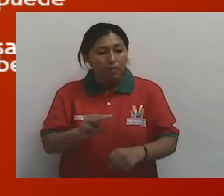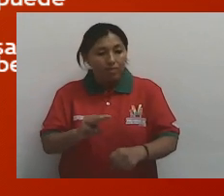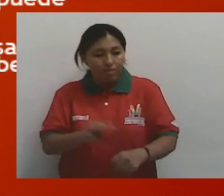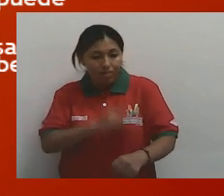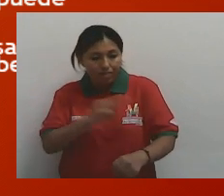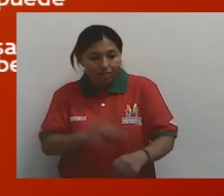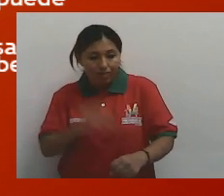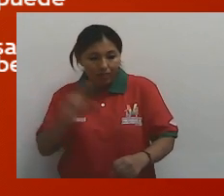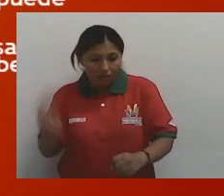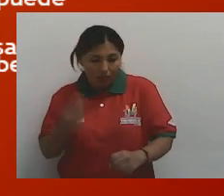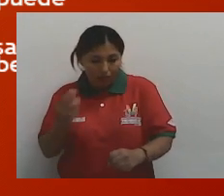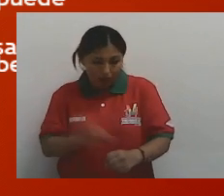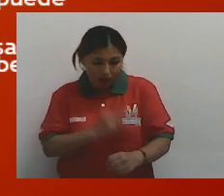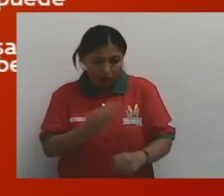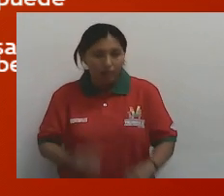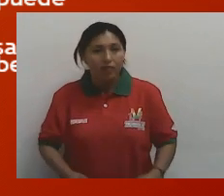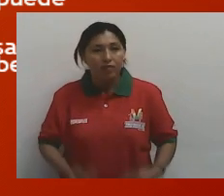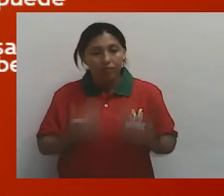Muchísimas gracias.